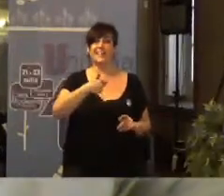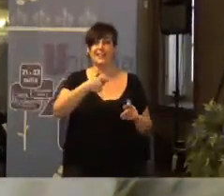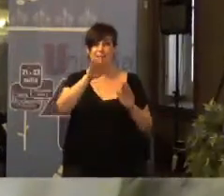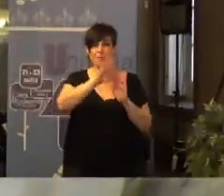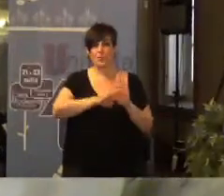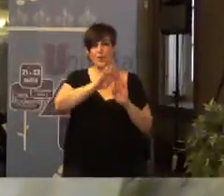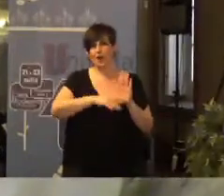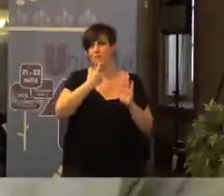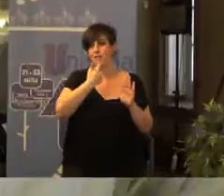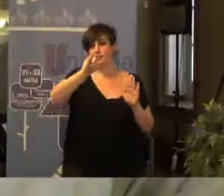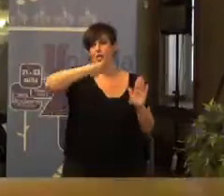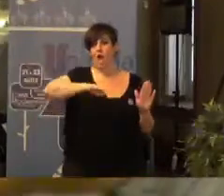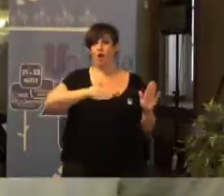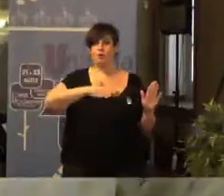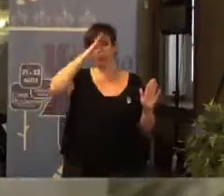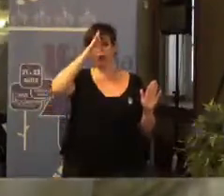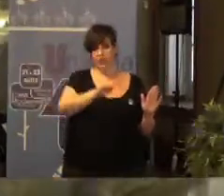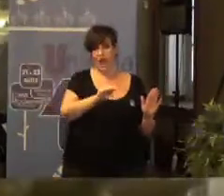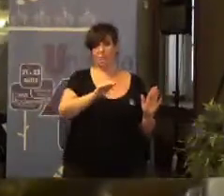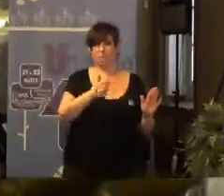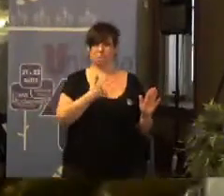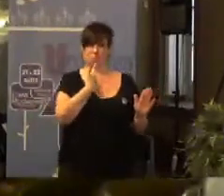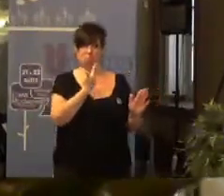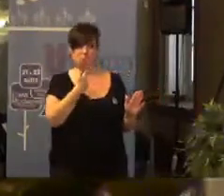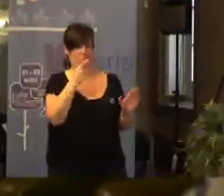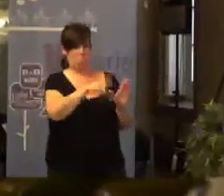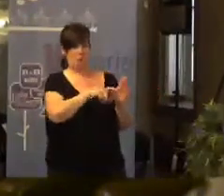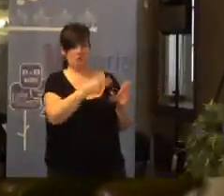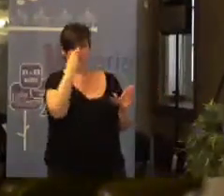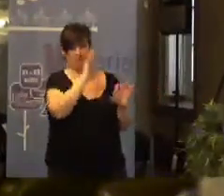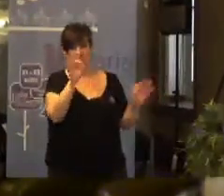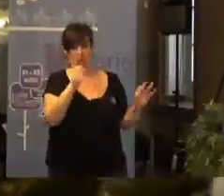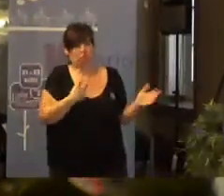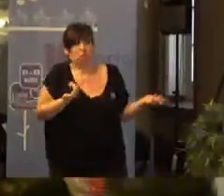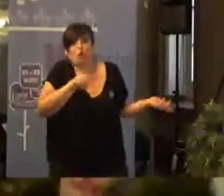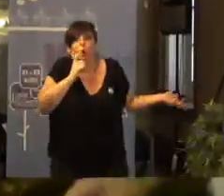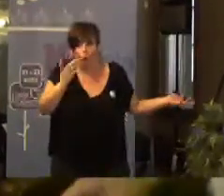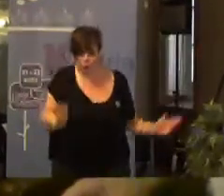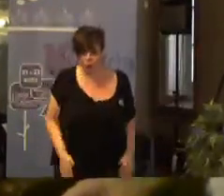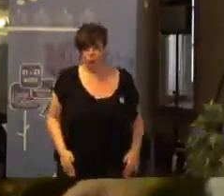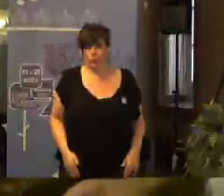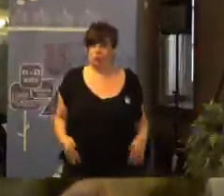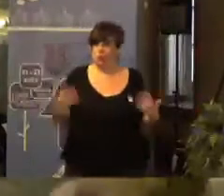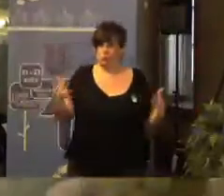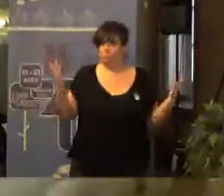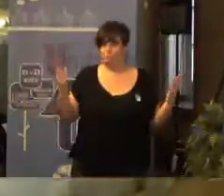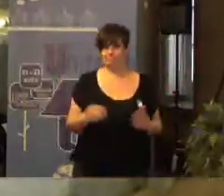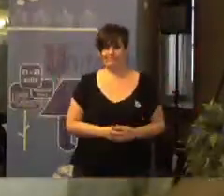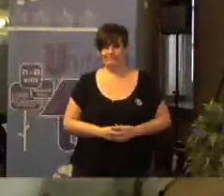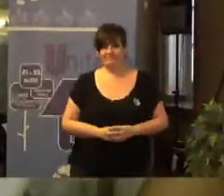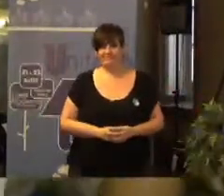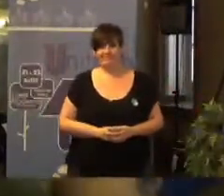dixen, non son sabios. Eso é un programa que se chama así, como vou estar aí. Menuda petulancia.